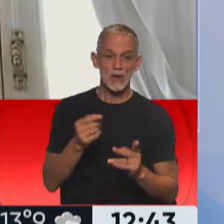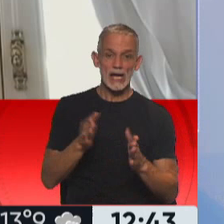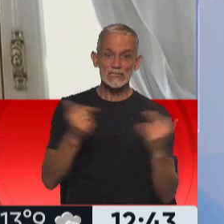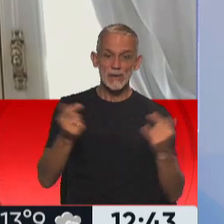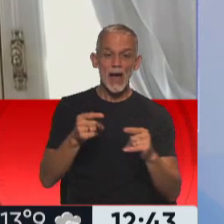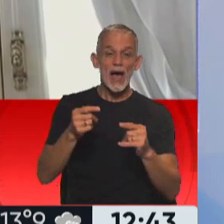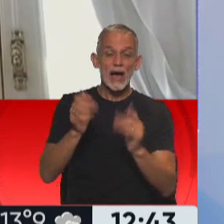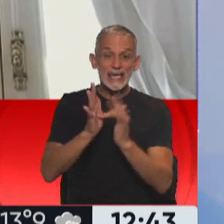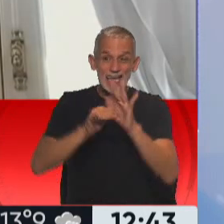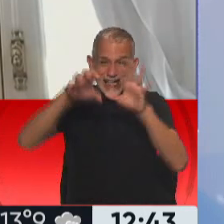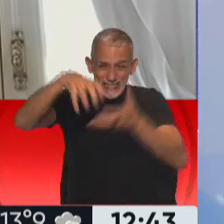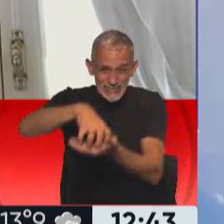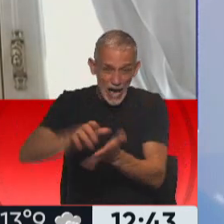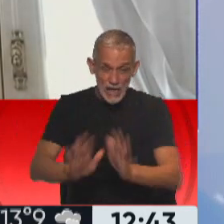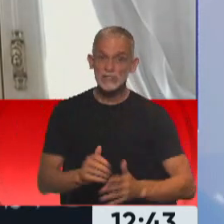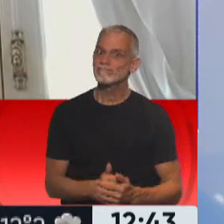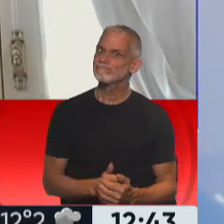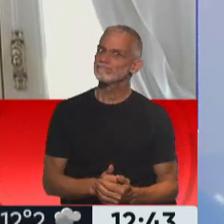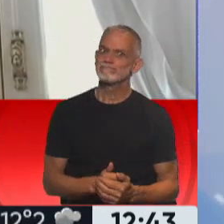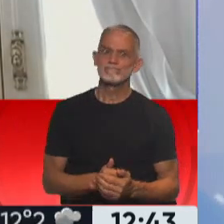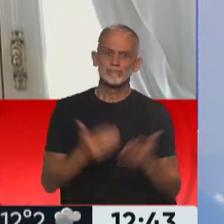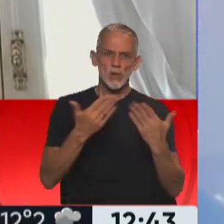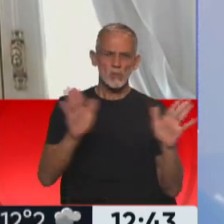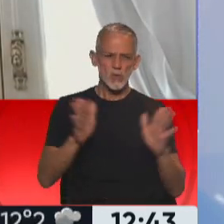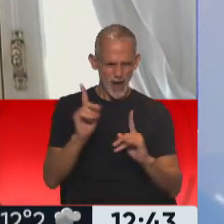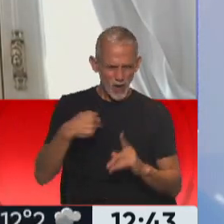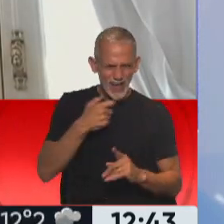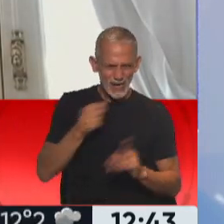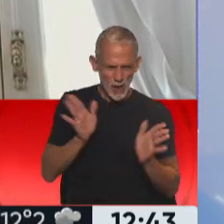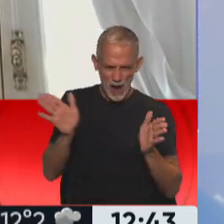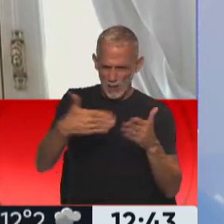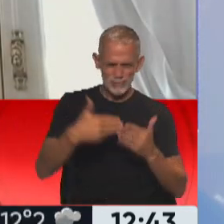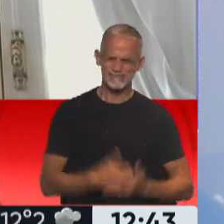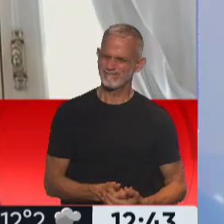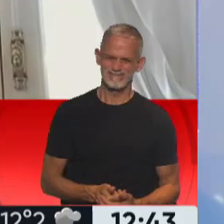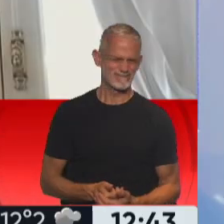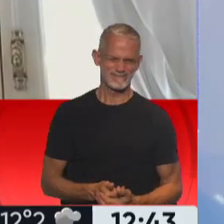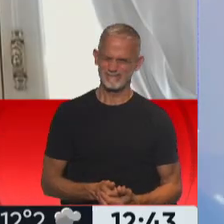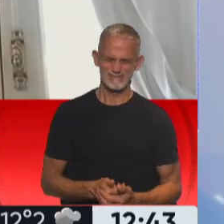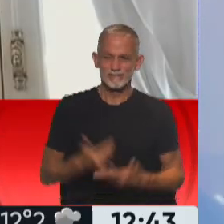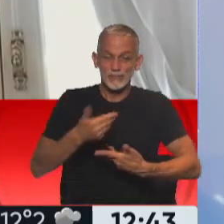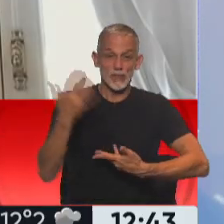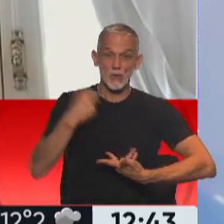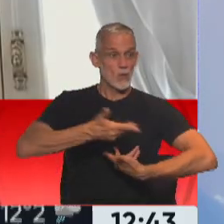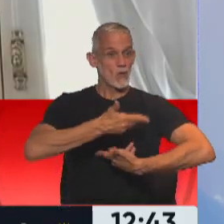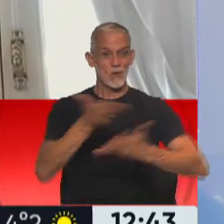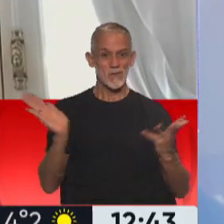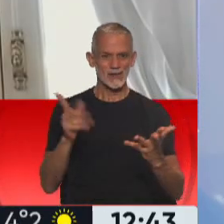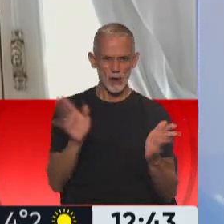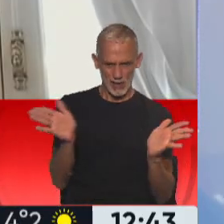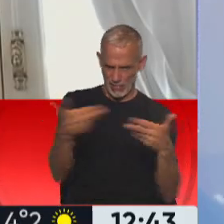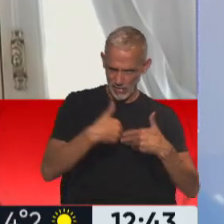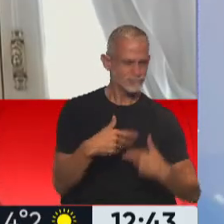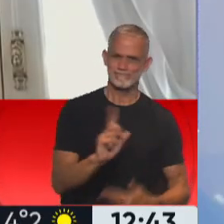la iglesia, y no sé, que alguien quiera volver a una iglesia más cerrada, que sea menos para todos, que vuelva a ser